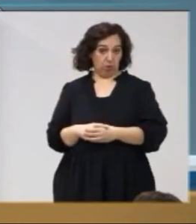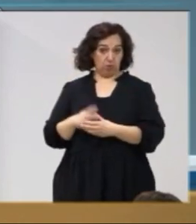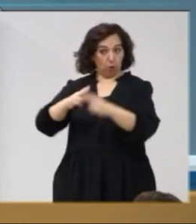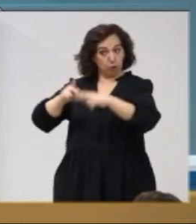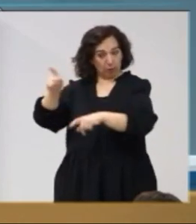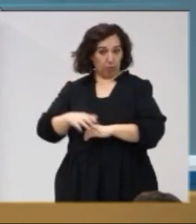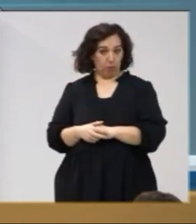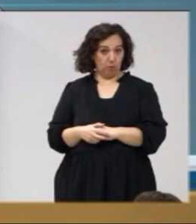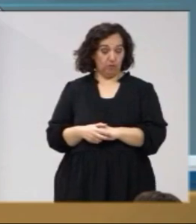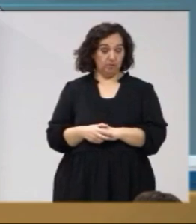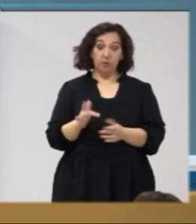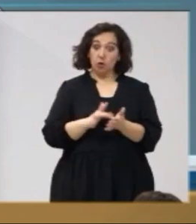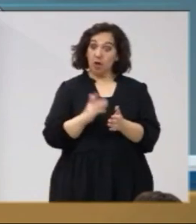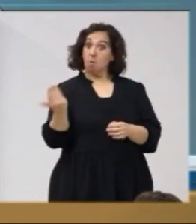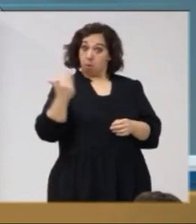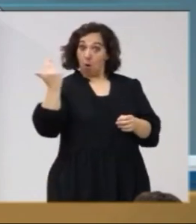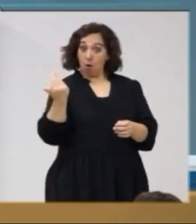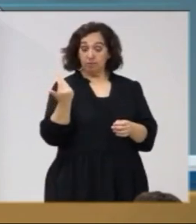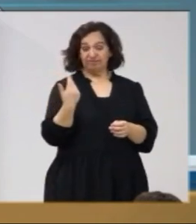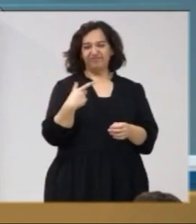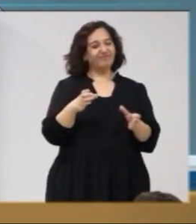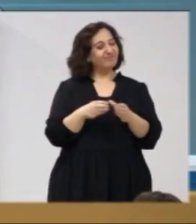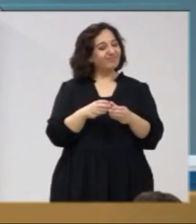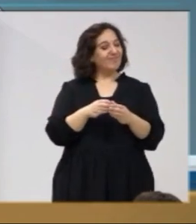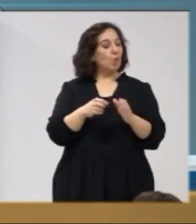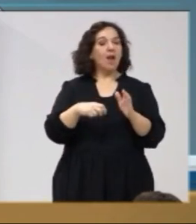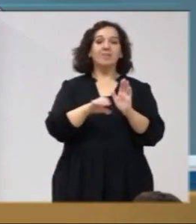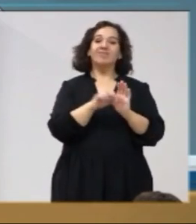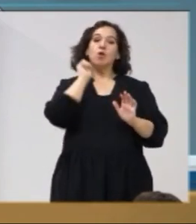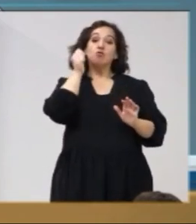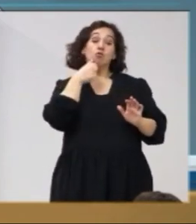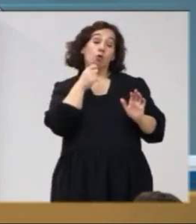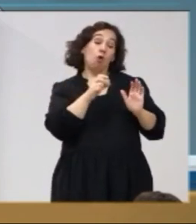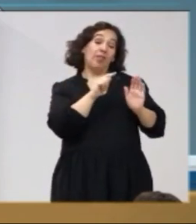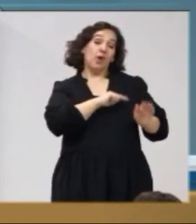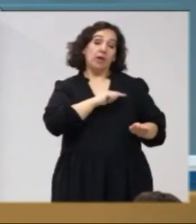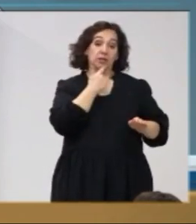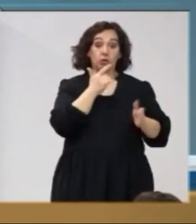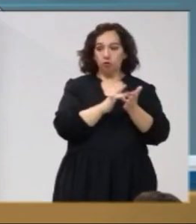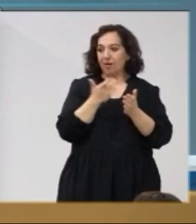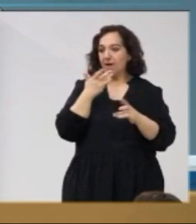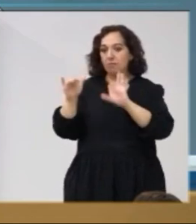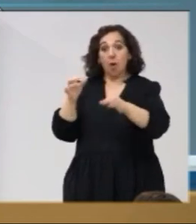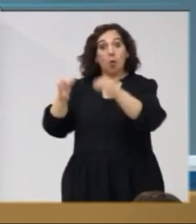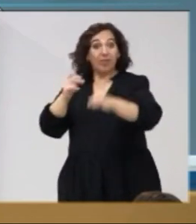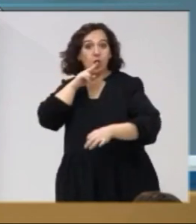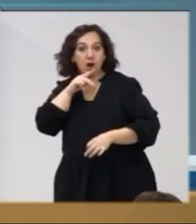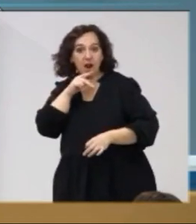estuve imputado, porque el código ético del partido es que han de dimitir cuando se convoca juicio